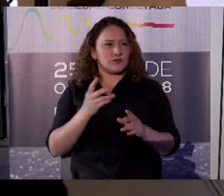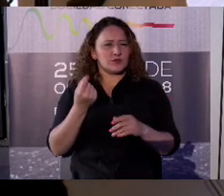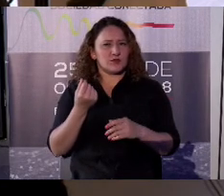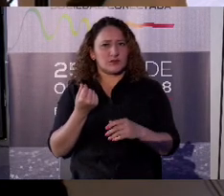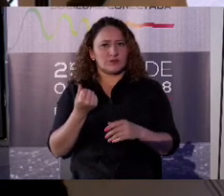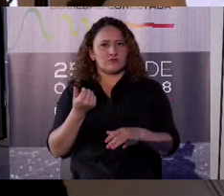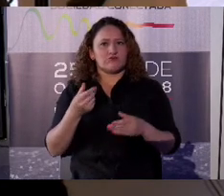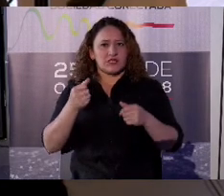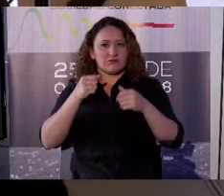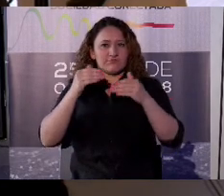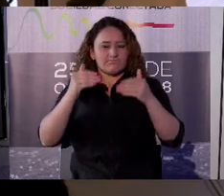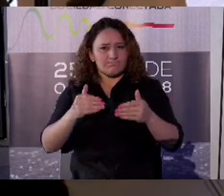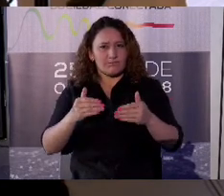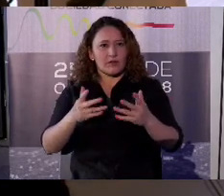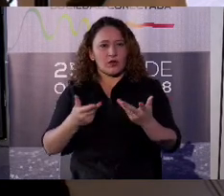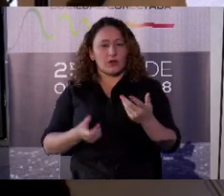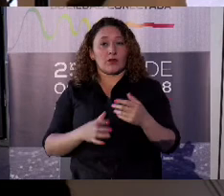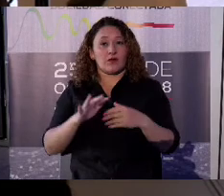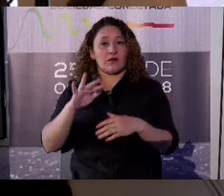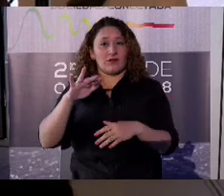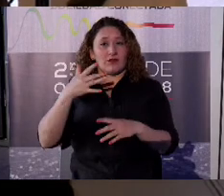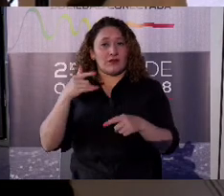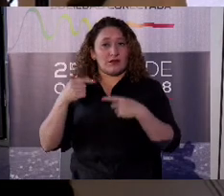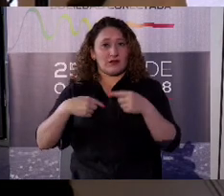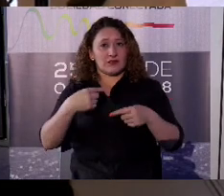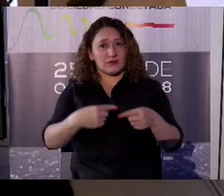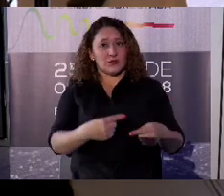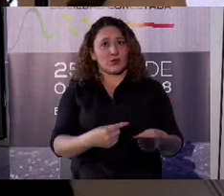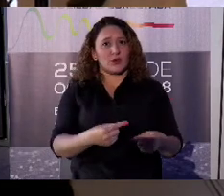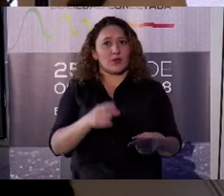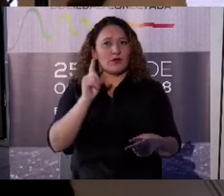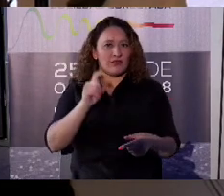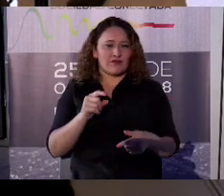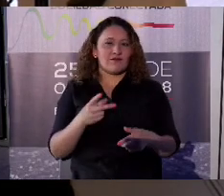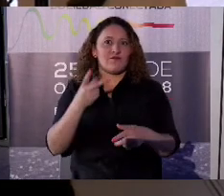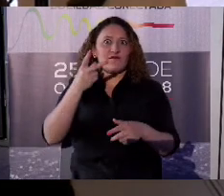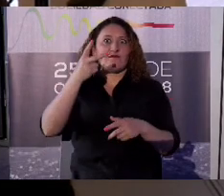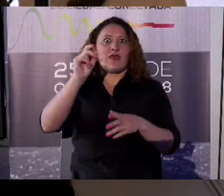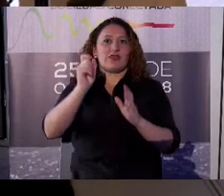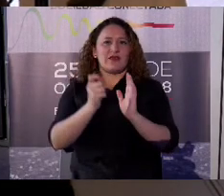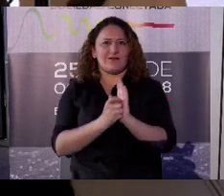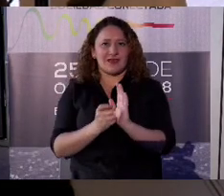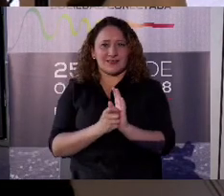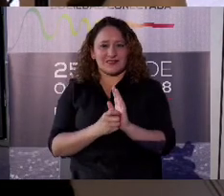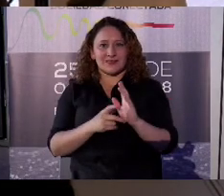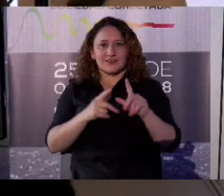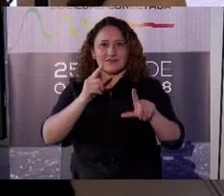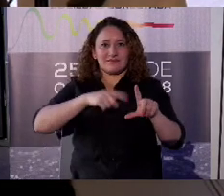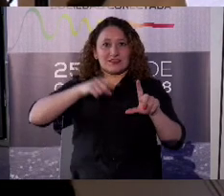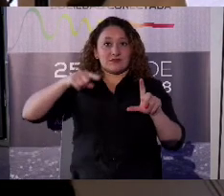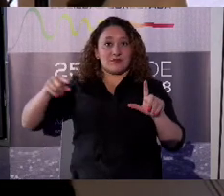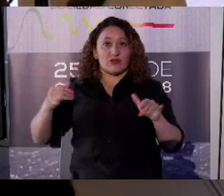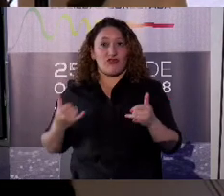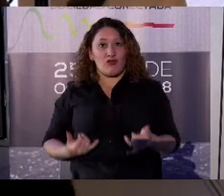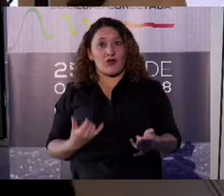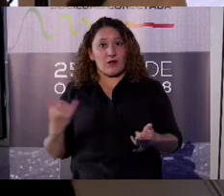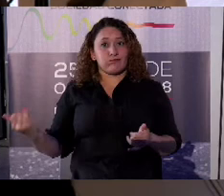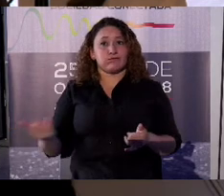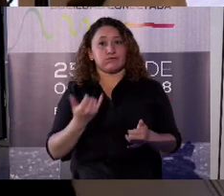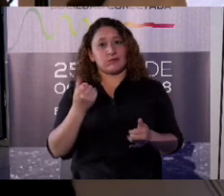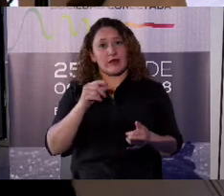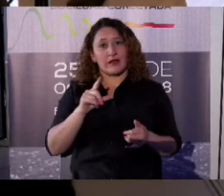para el despliegue. Quinta generación va a requerir hasta 20 veces el espectro que un operador tiene hoy en bandas